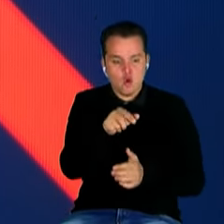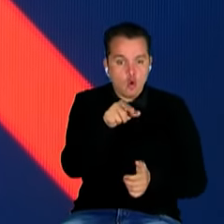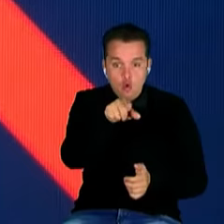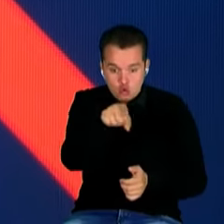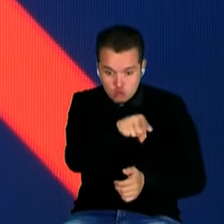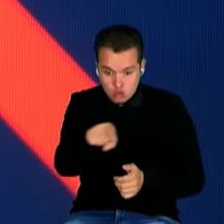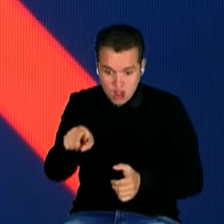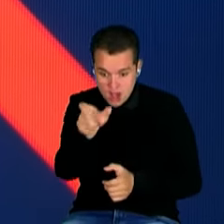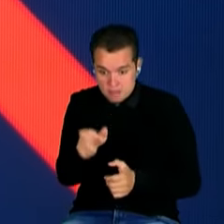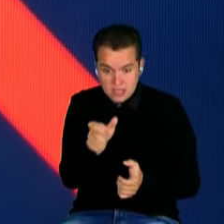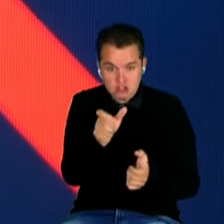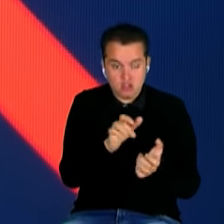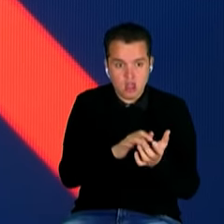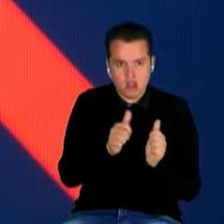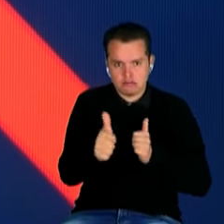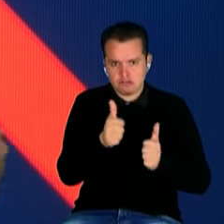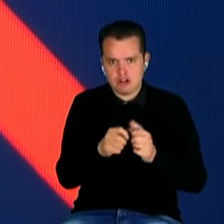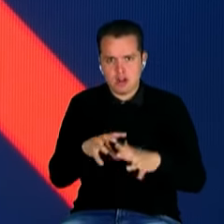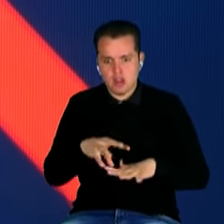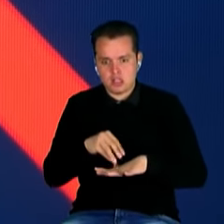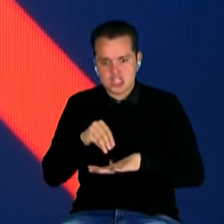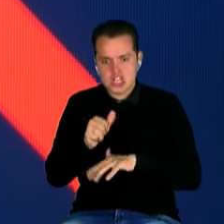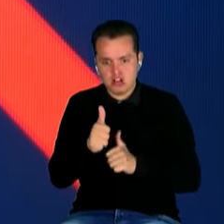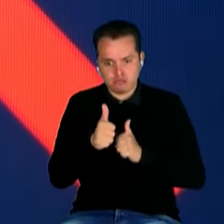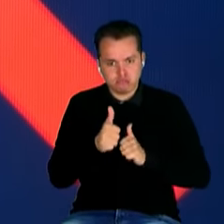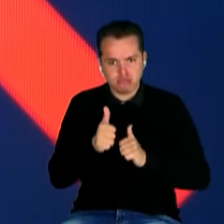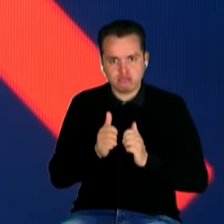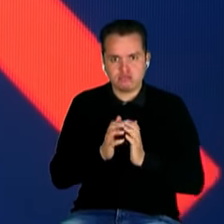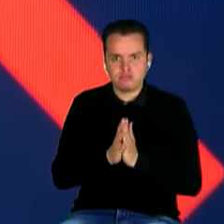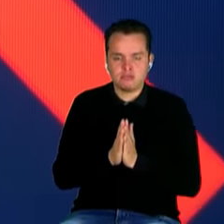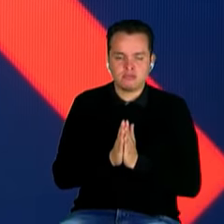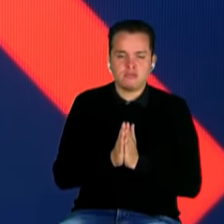diga: sí, yo soy buena cobertura, soy buena tierra.